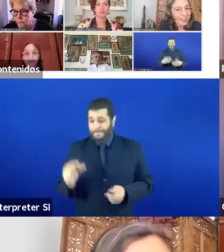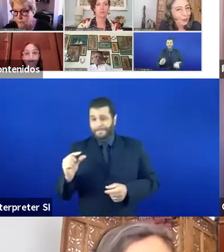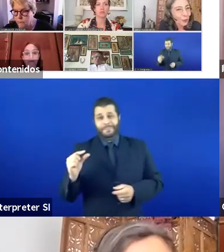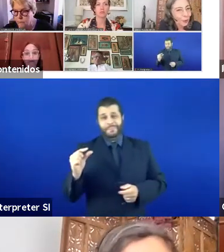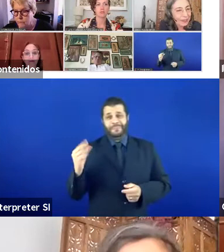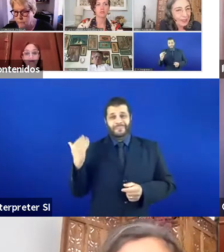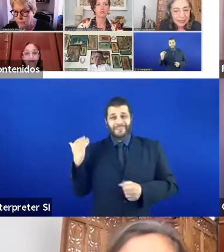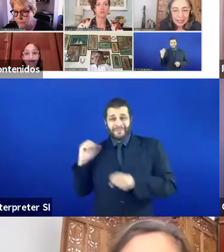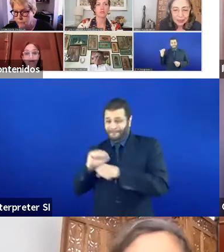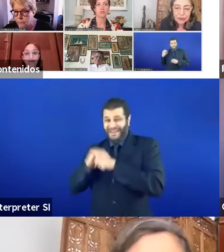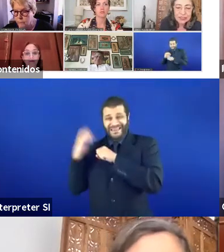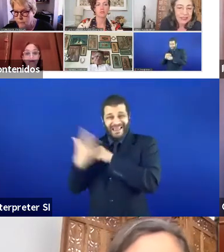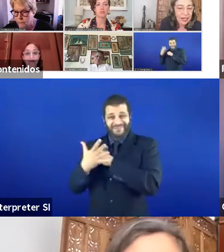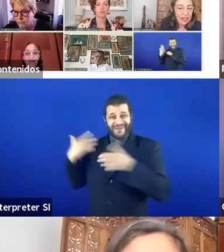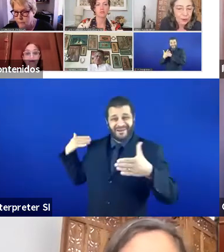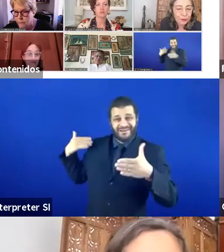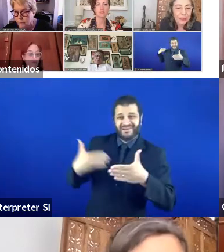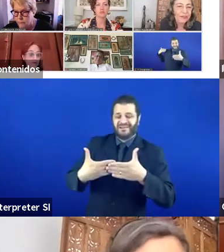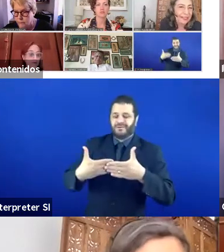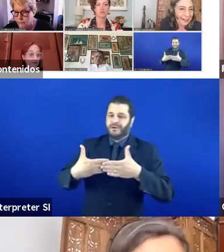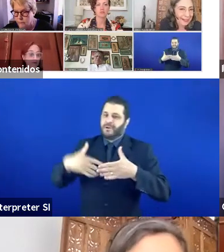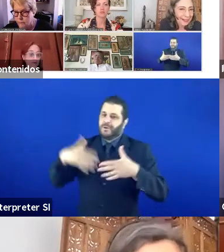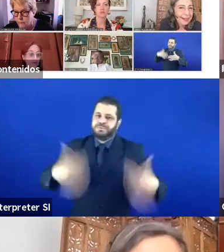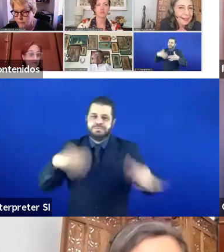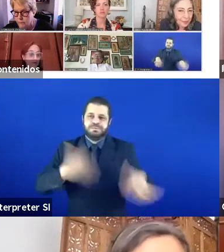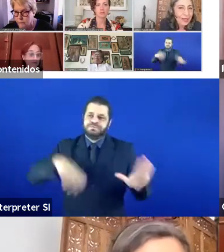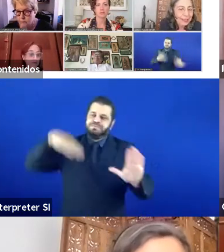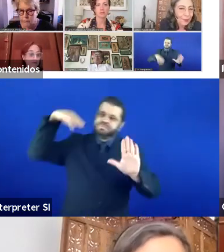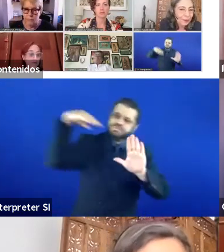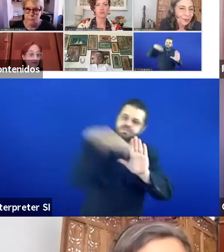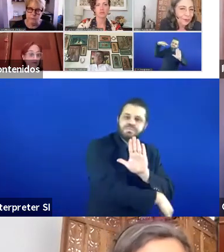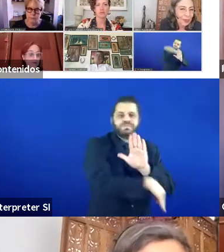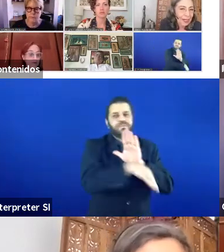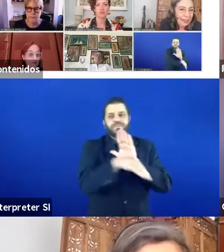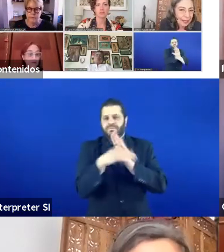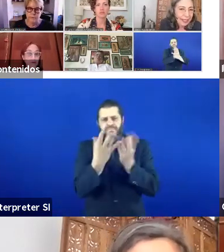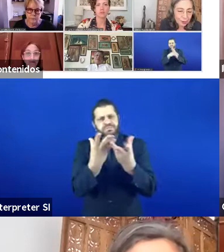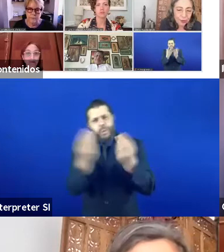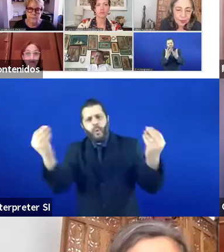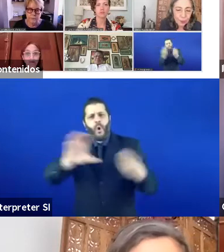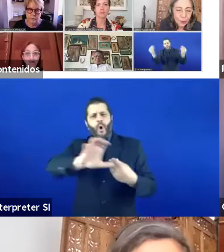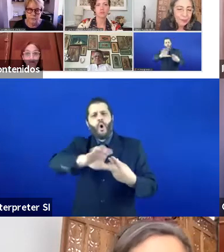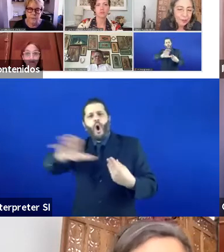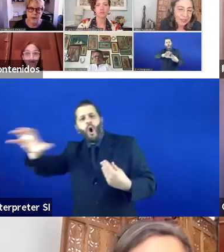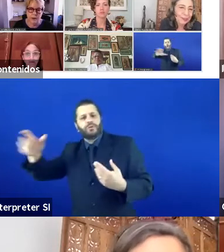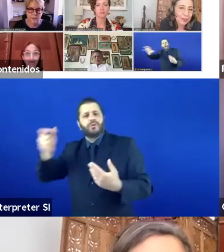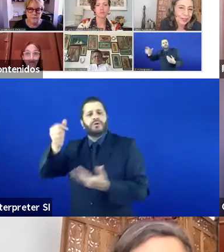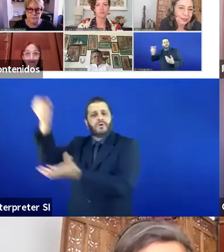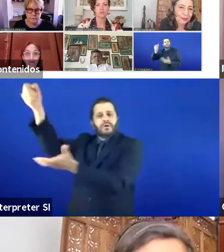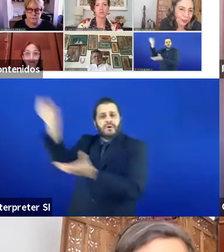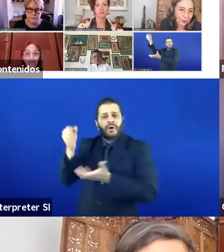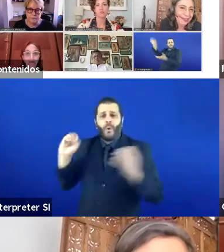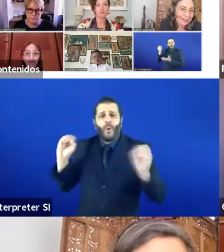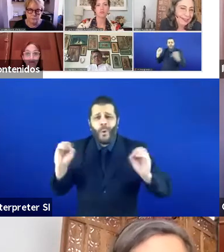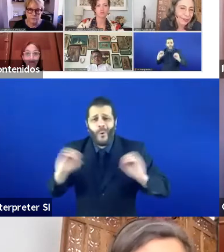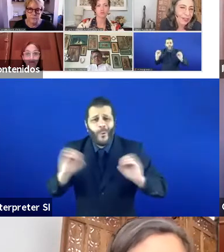estados no cuentan con suficientes recursos para financiar niveles de protección social que son muy importantes cuando las